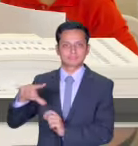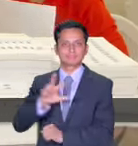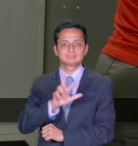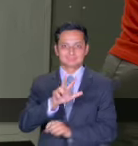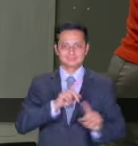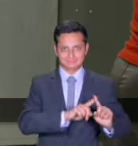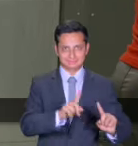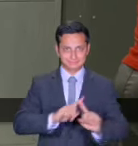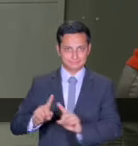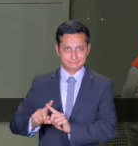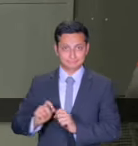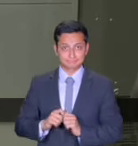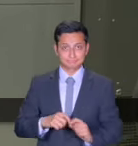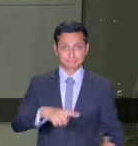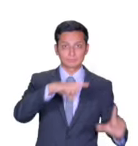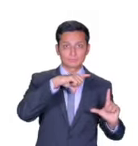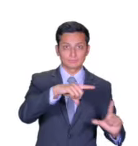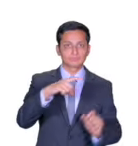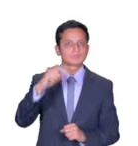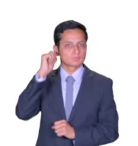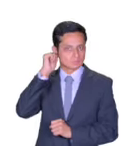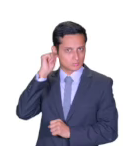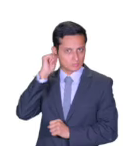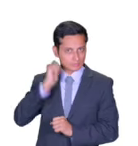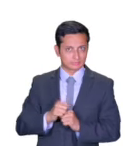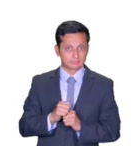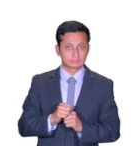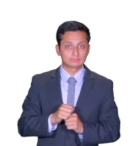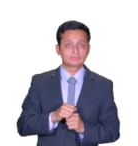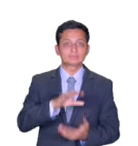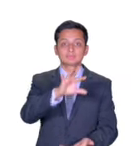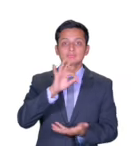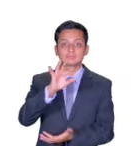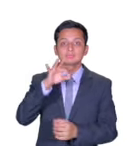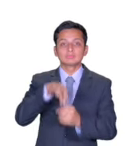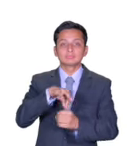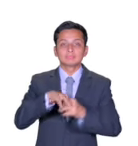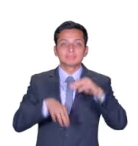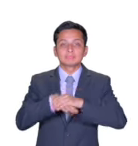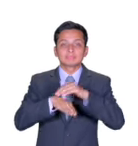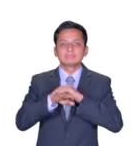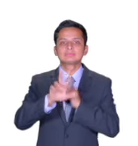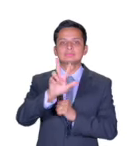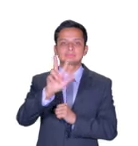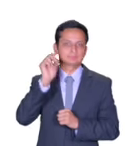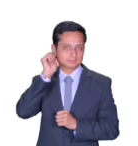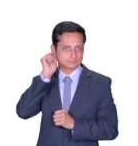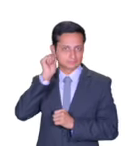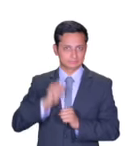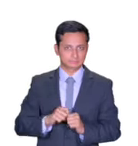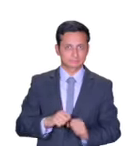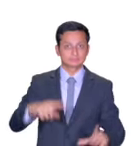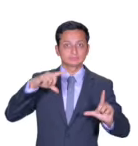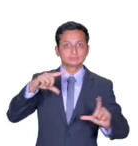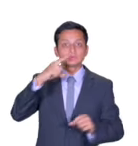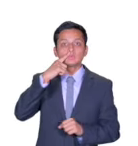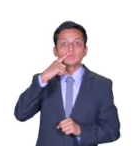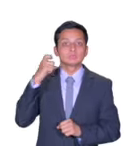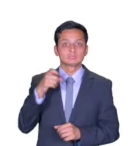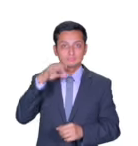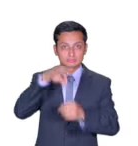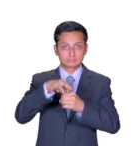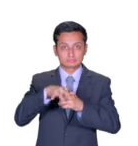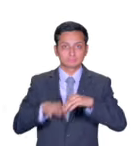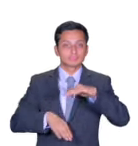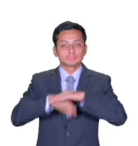de 3 papeletas electorales. Una para la lista de mujeres, en la que se elegirán hasta 3 candidatas. Una para